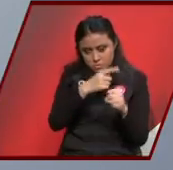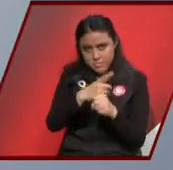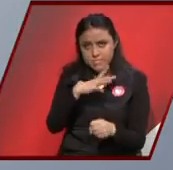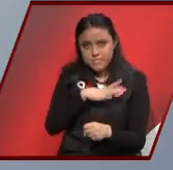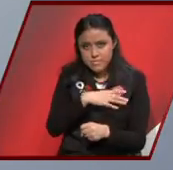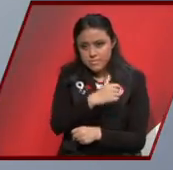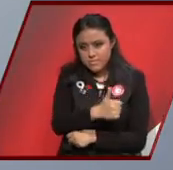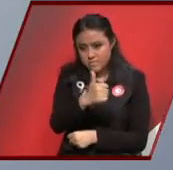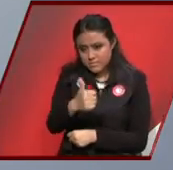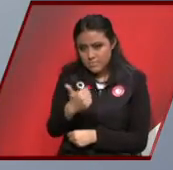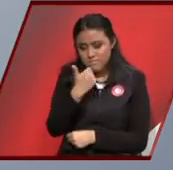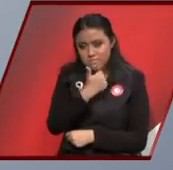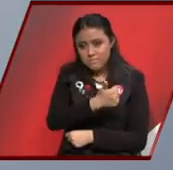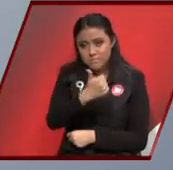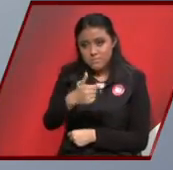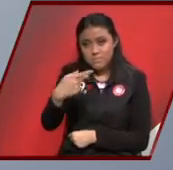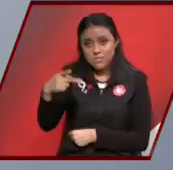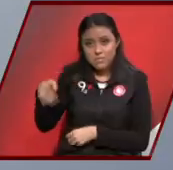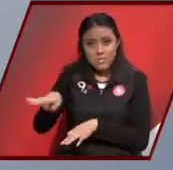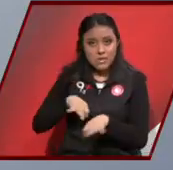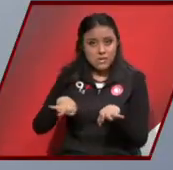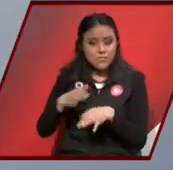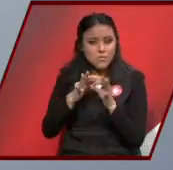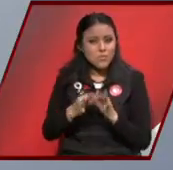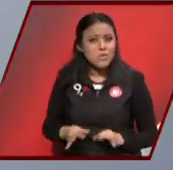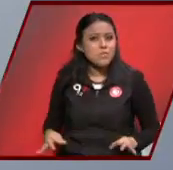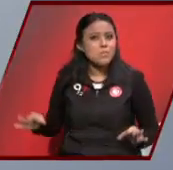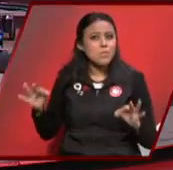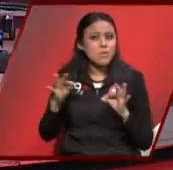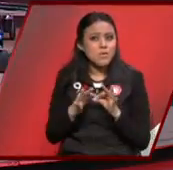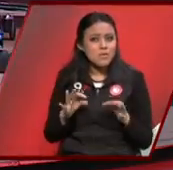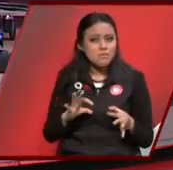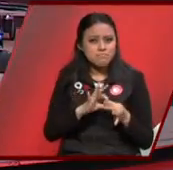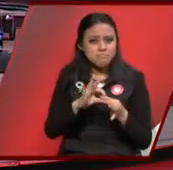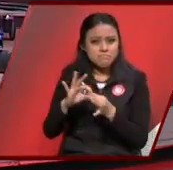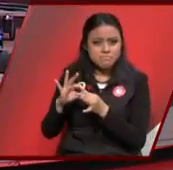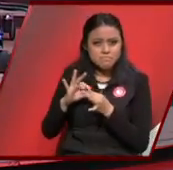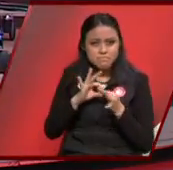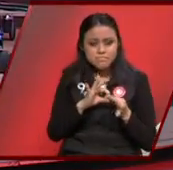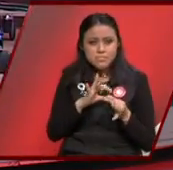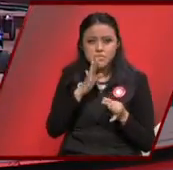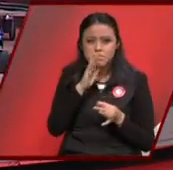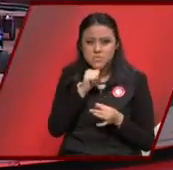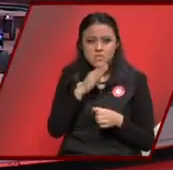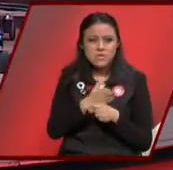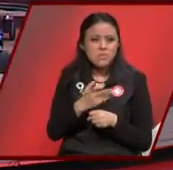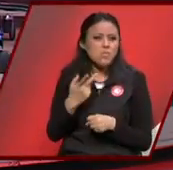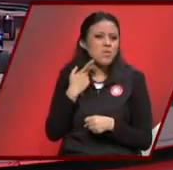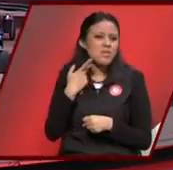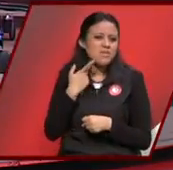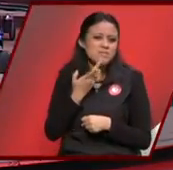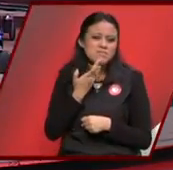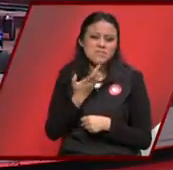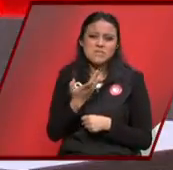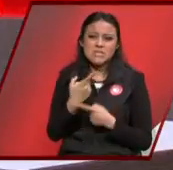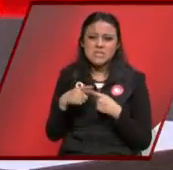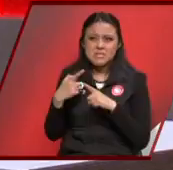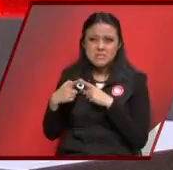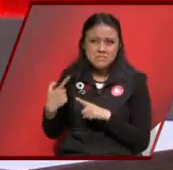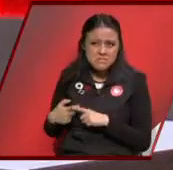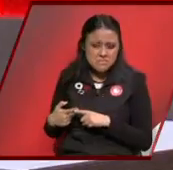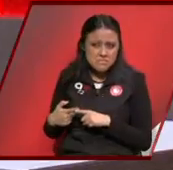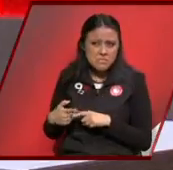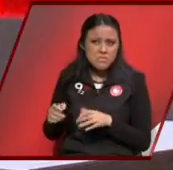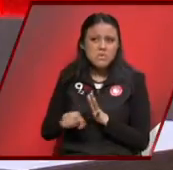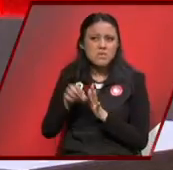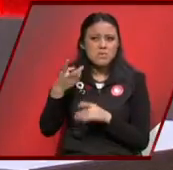Entonces, cada quien haciendo su función, es muy importante ir de la mano con los empresarios. No podemos estar en políticas en contra de los empresarios,